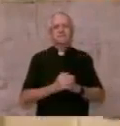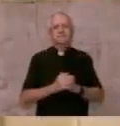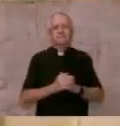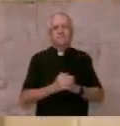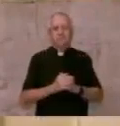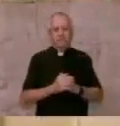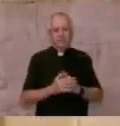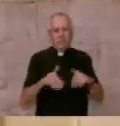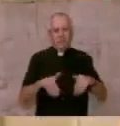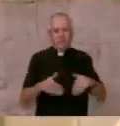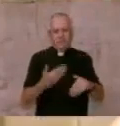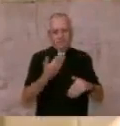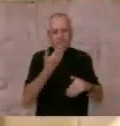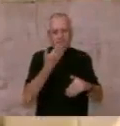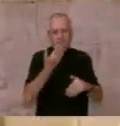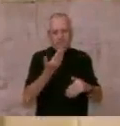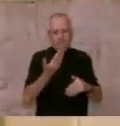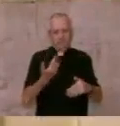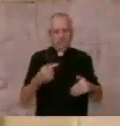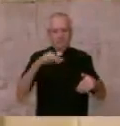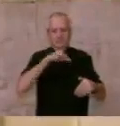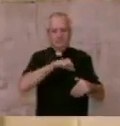Señor me pide que tome su testimonio